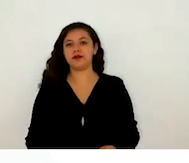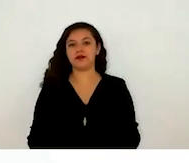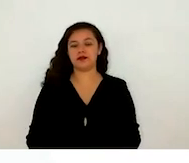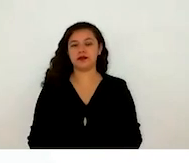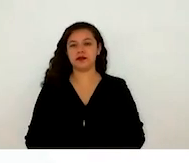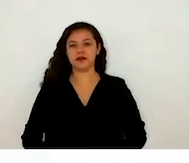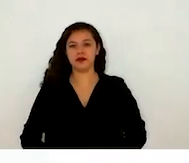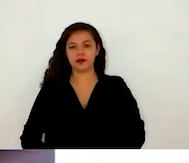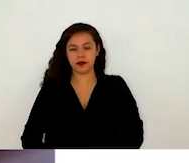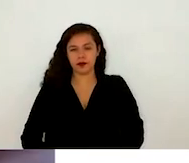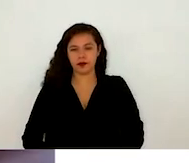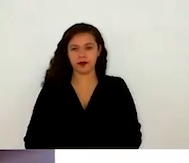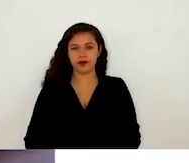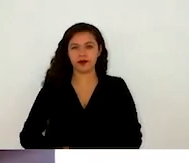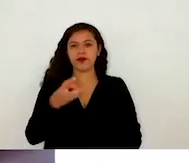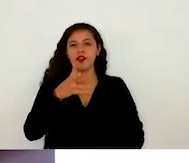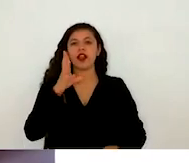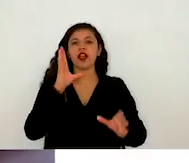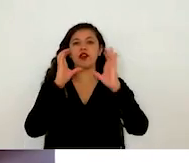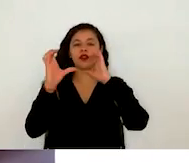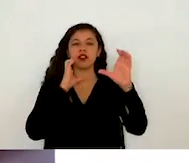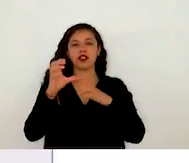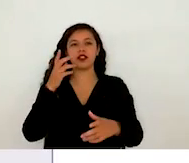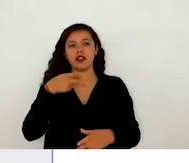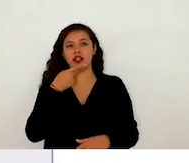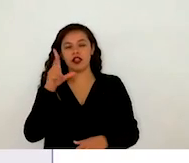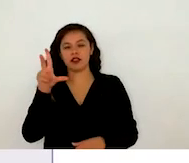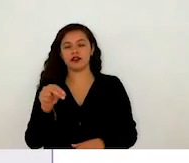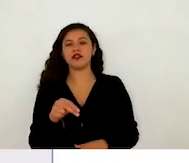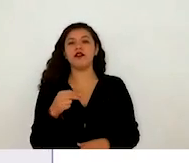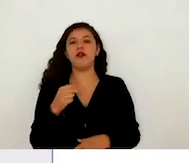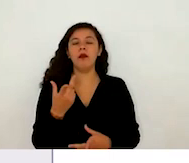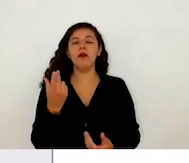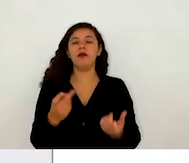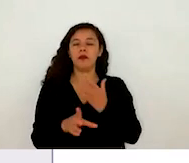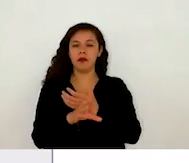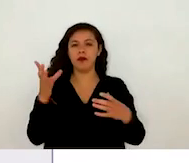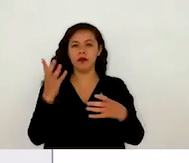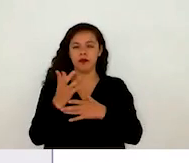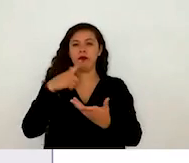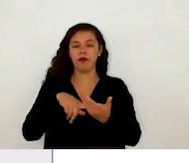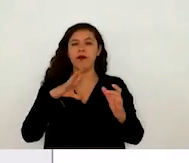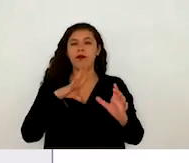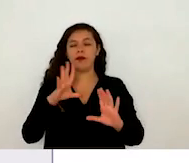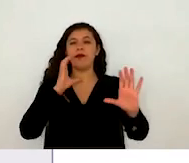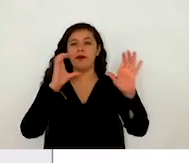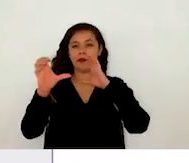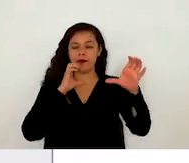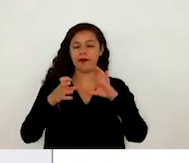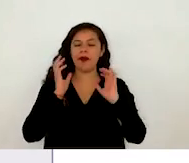ese es parte de esta comunicación no verbal pero hay pautas dentro de esto en la comunicación no verbal a quien